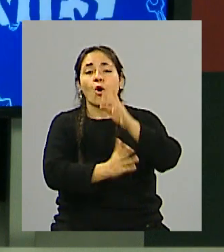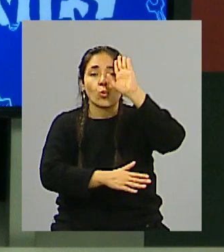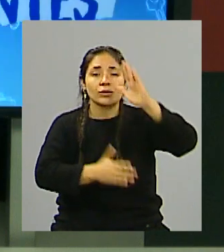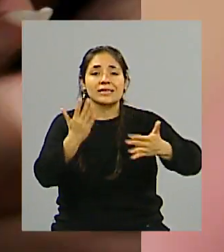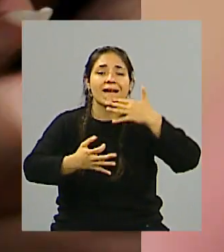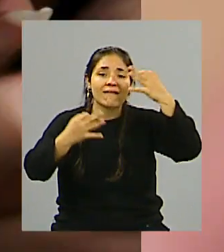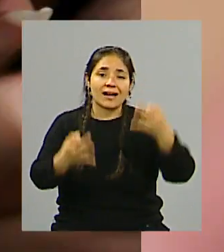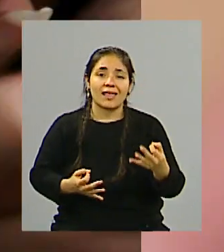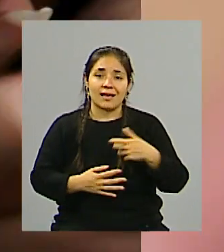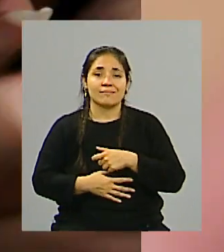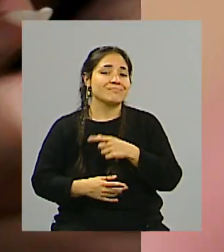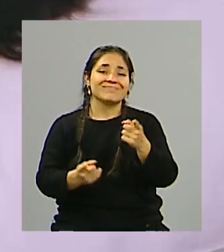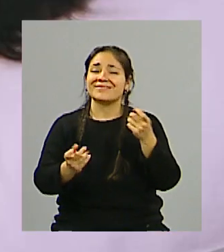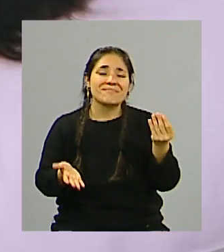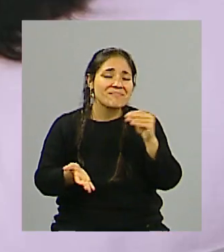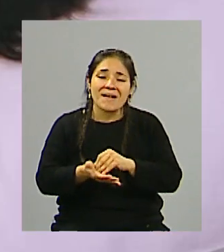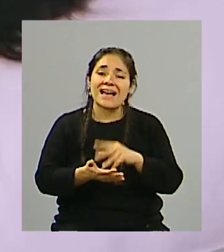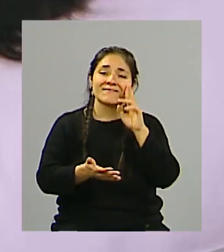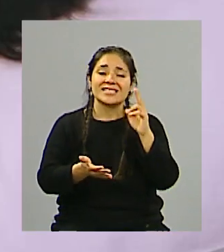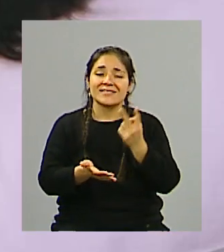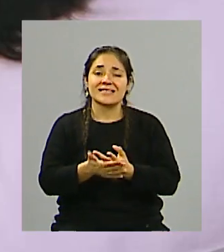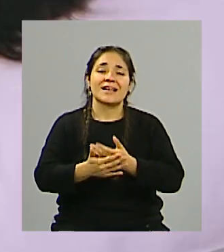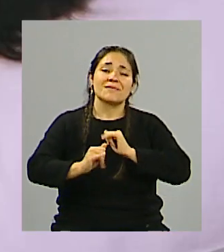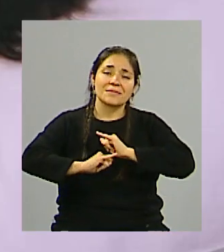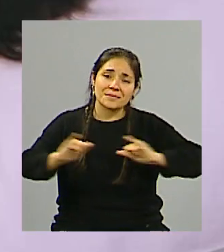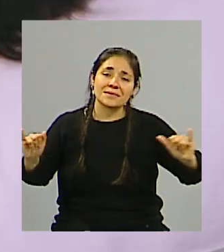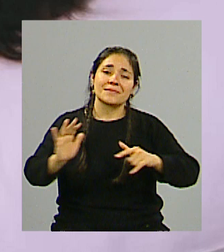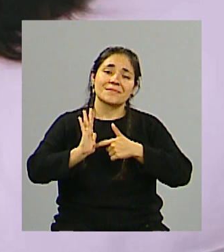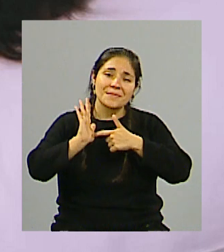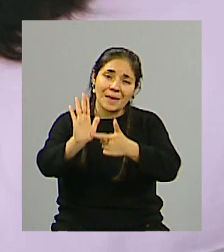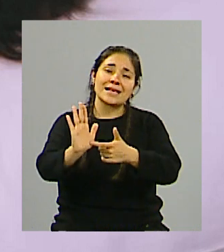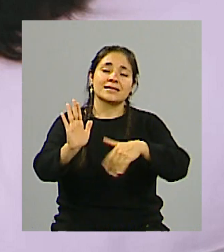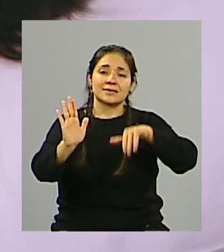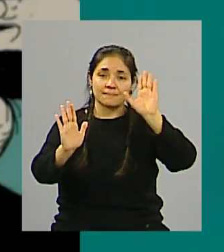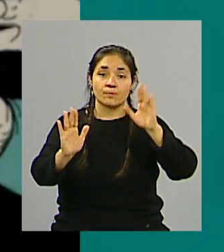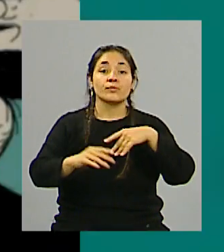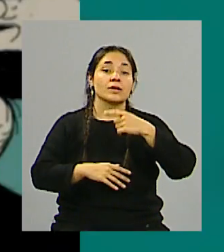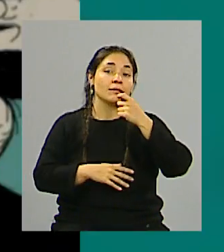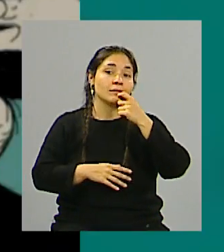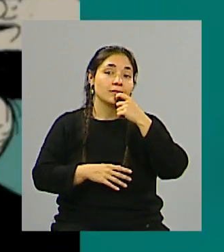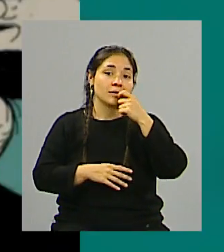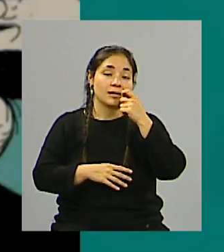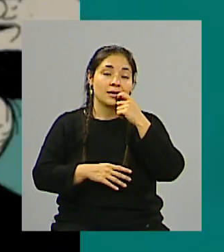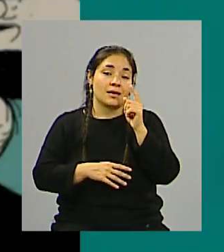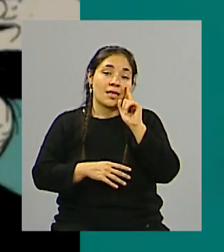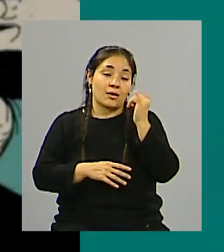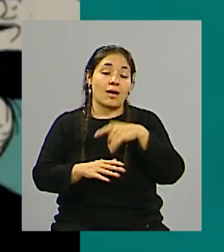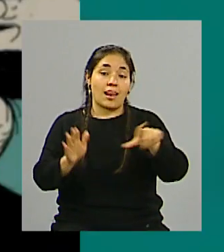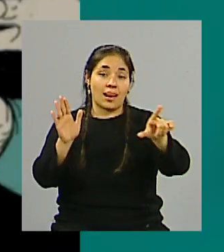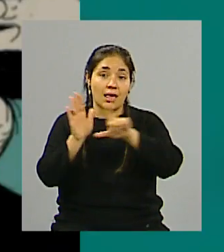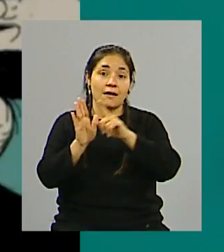realidad que se hable más, que se muestre más lo que es, y por ahí una de las cuestiones más gráficas que está mencionada en la ley